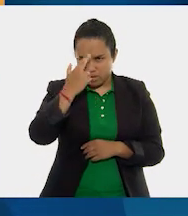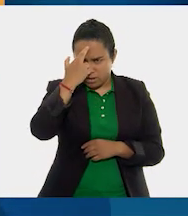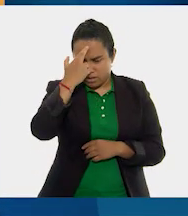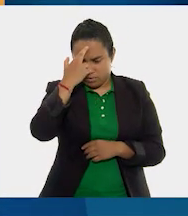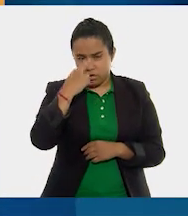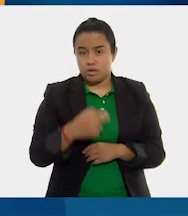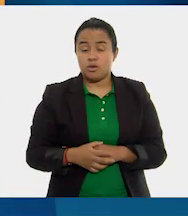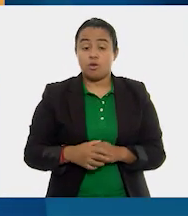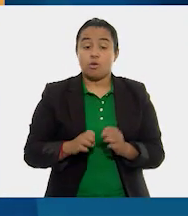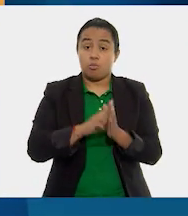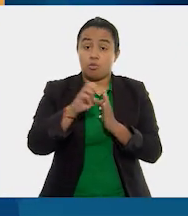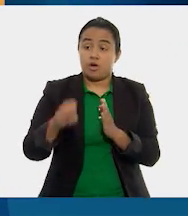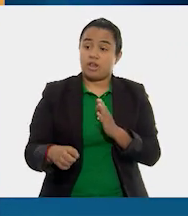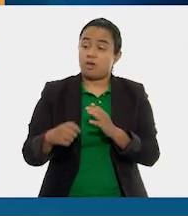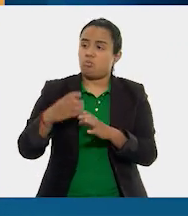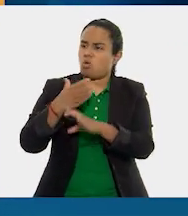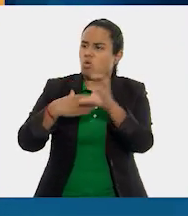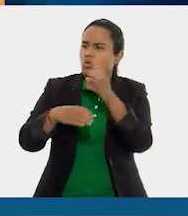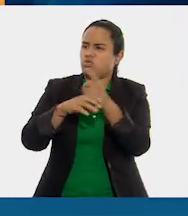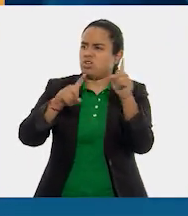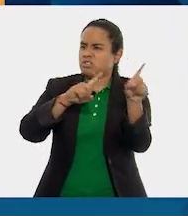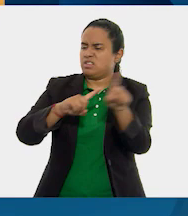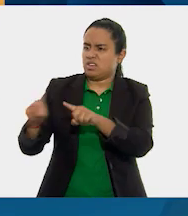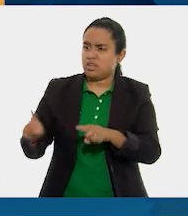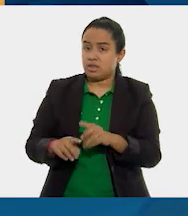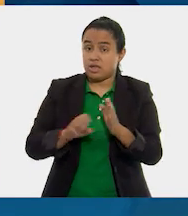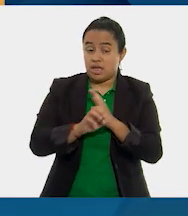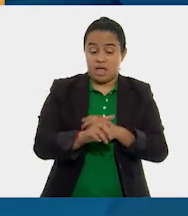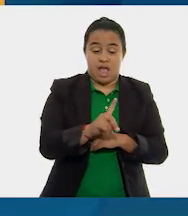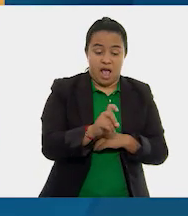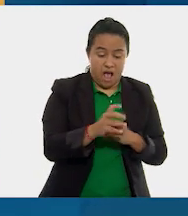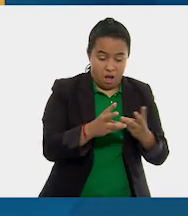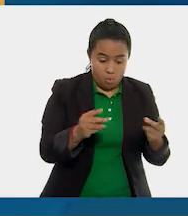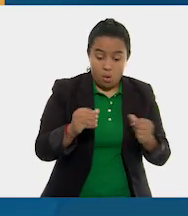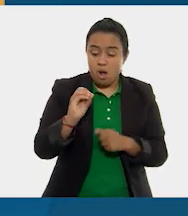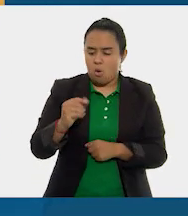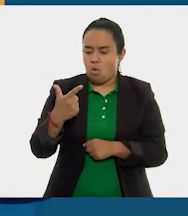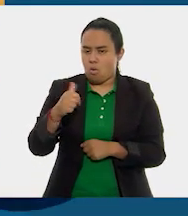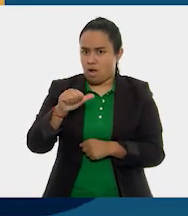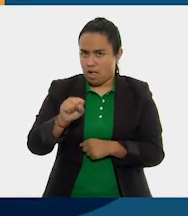cierto para todo tipo de materia, incluyendo los líquidos y los gases.